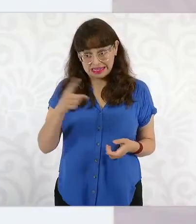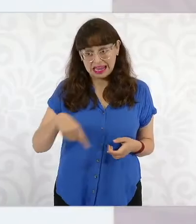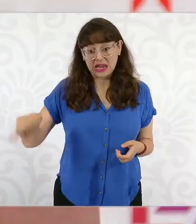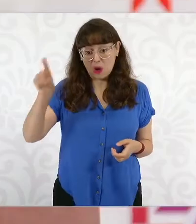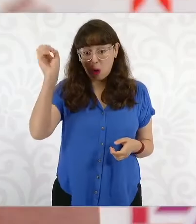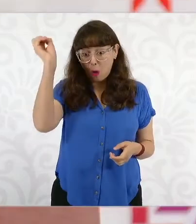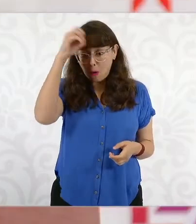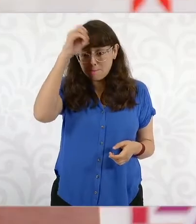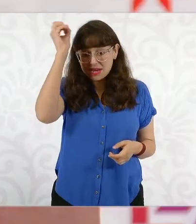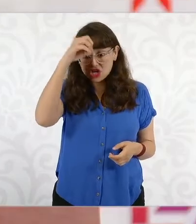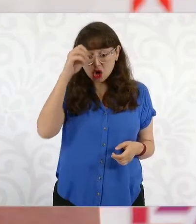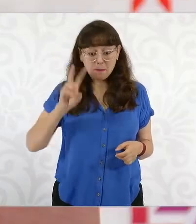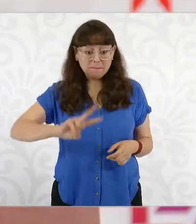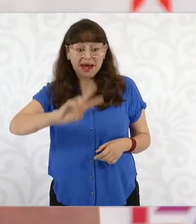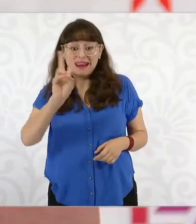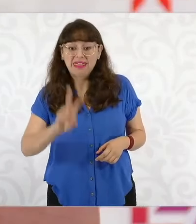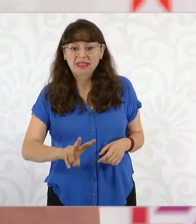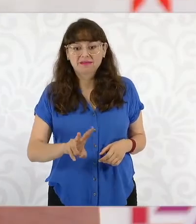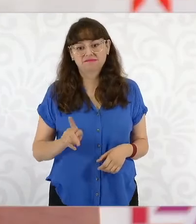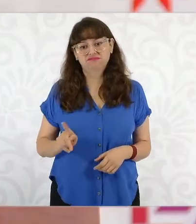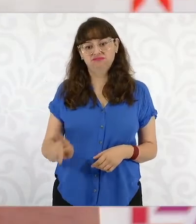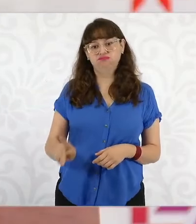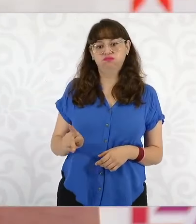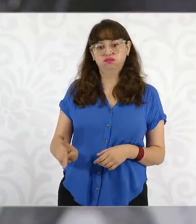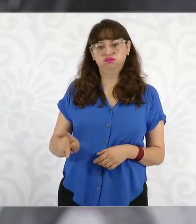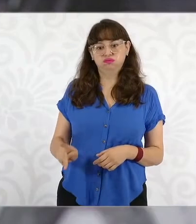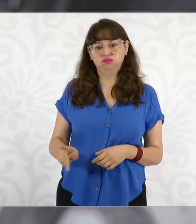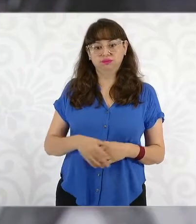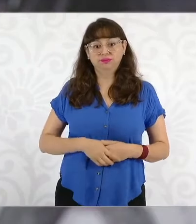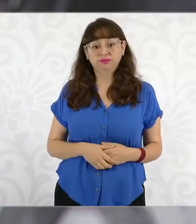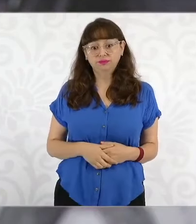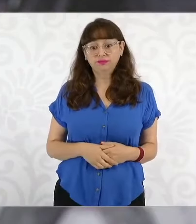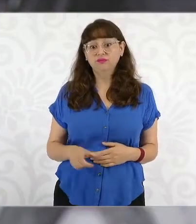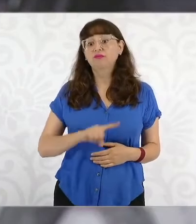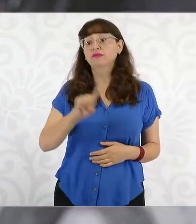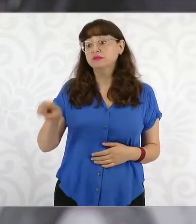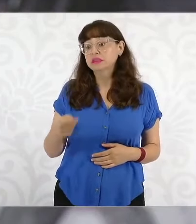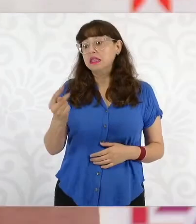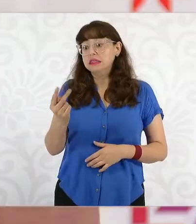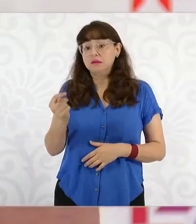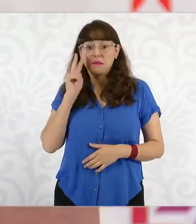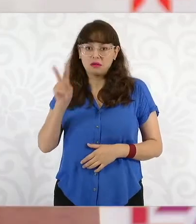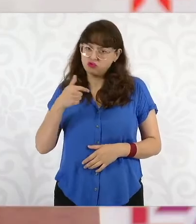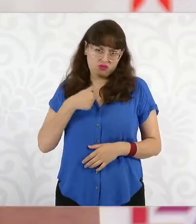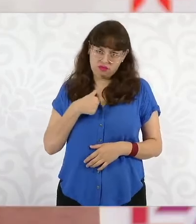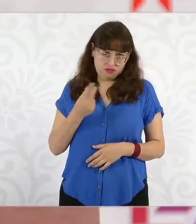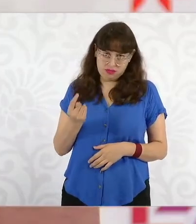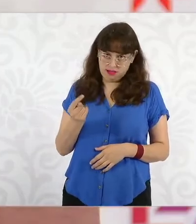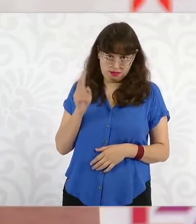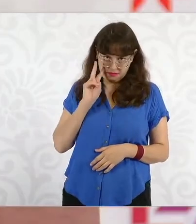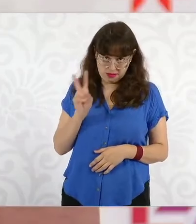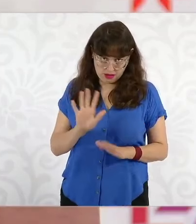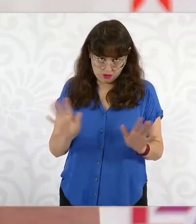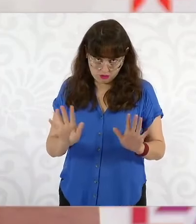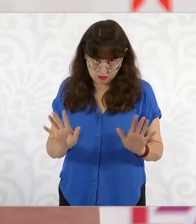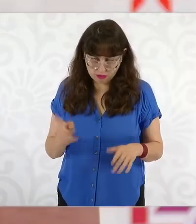opinión, verdades. Y luego ve uno la televisión, bueno, yo no la veo, pero ve la televisión y ves